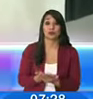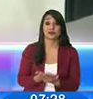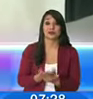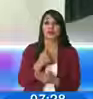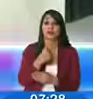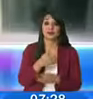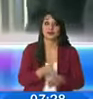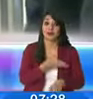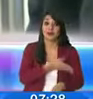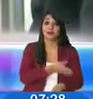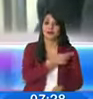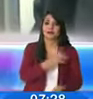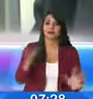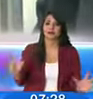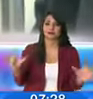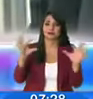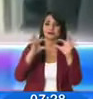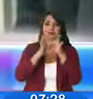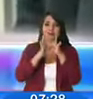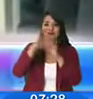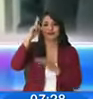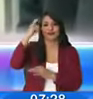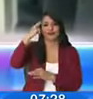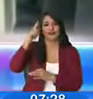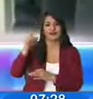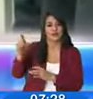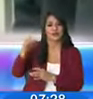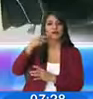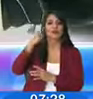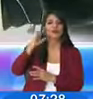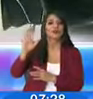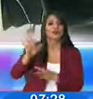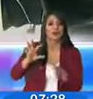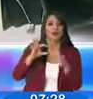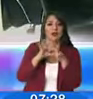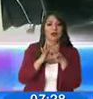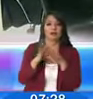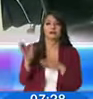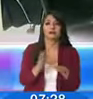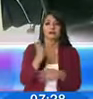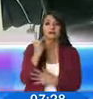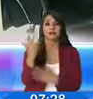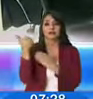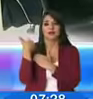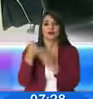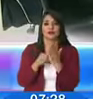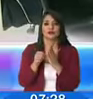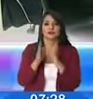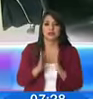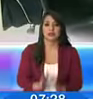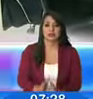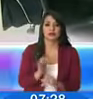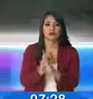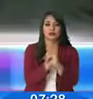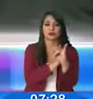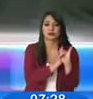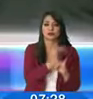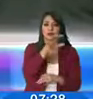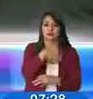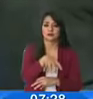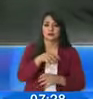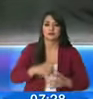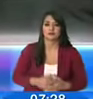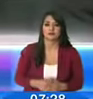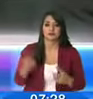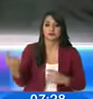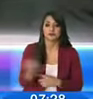tenía estrechas relaciones con el gobierno del expresidente Rafael Correa y había ejercido al menos 3 cargos de ministro en instituciones estatales. El Pleno